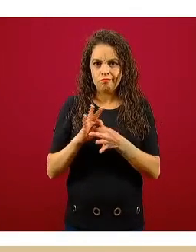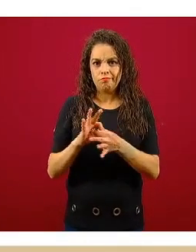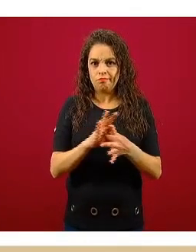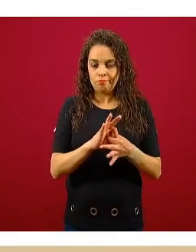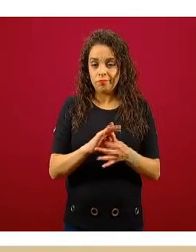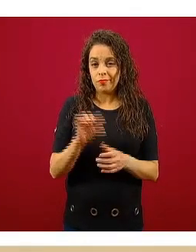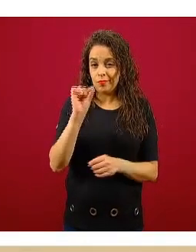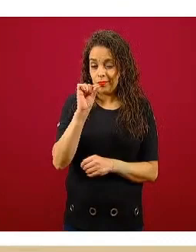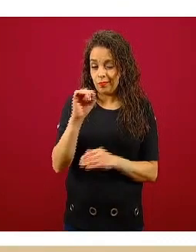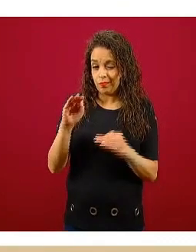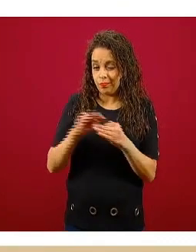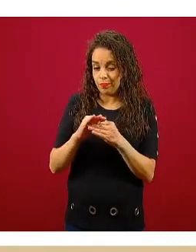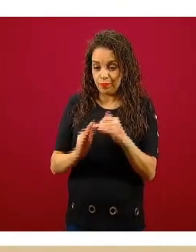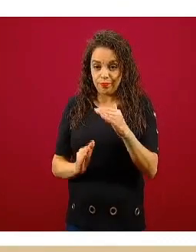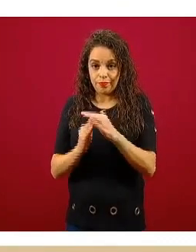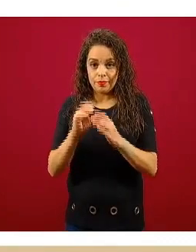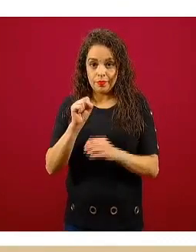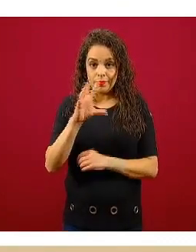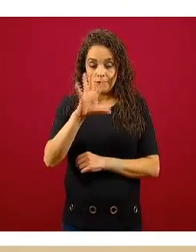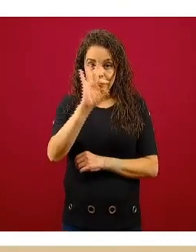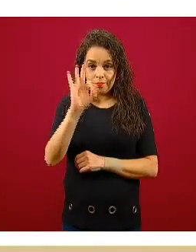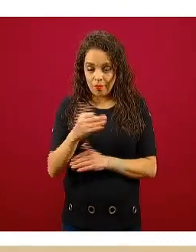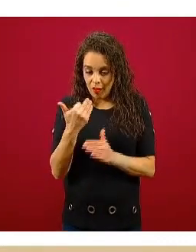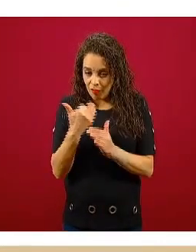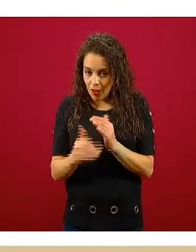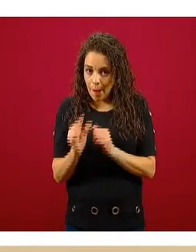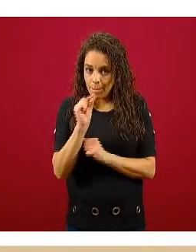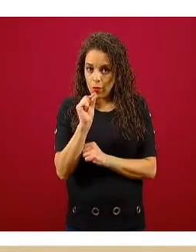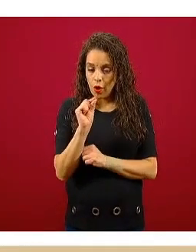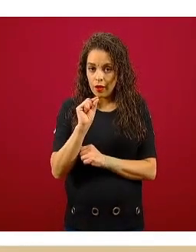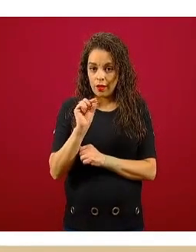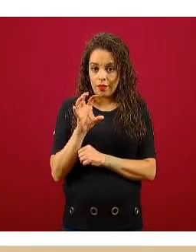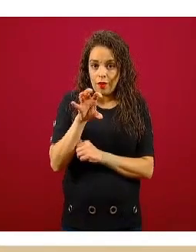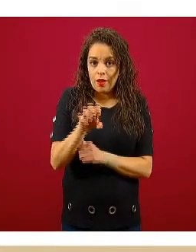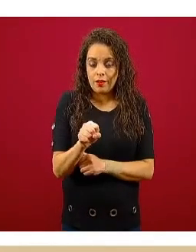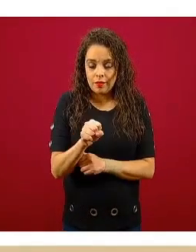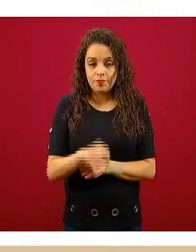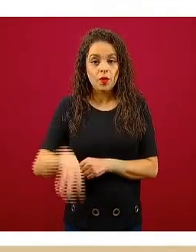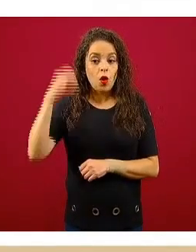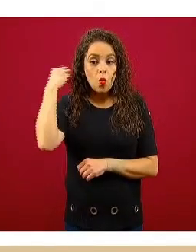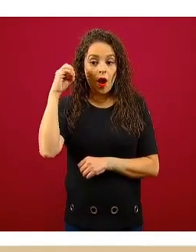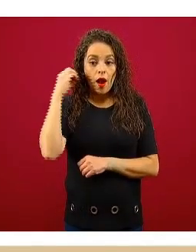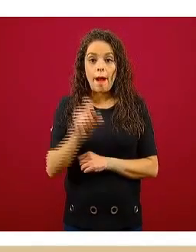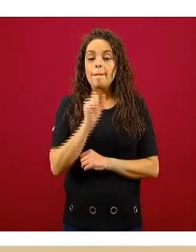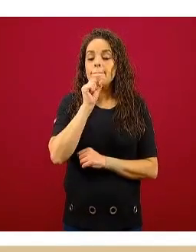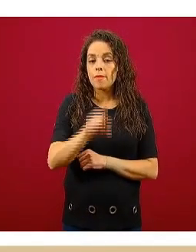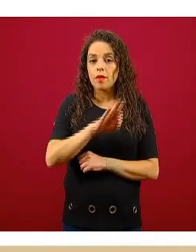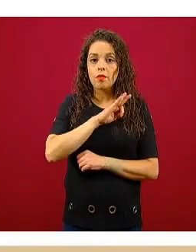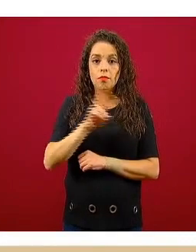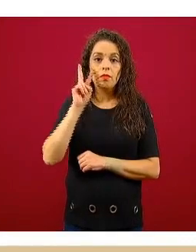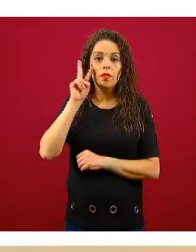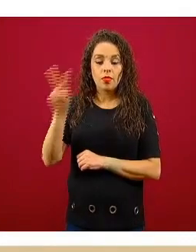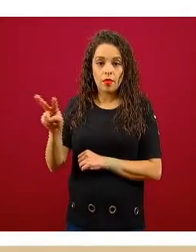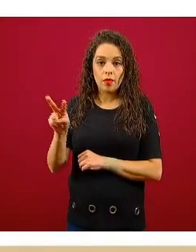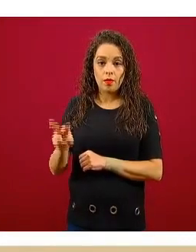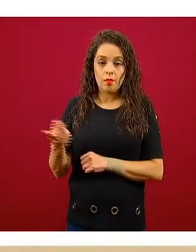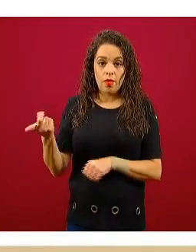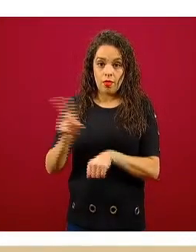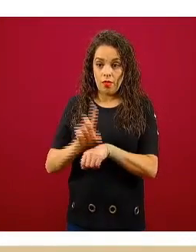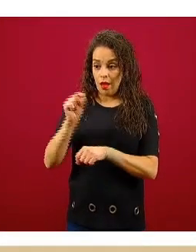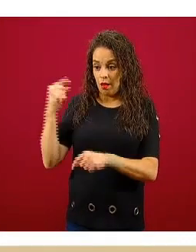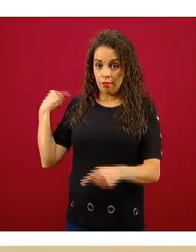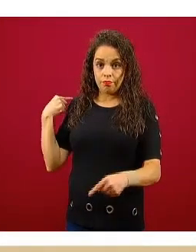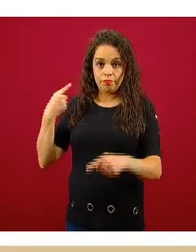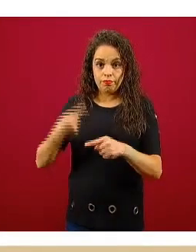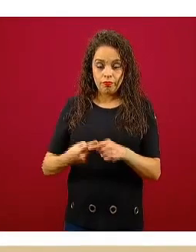esta meta del 65%, todavía falta un poquito. Oaxaca, lo mismo, que también muestra en últimos días